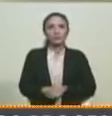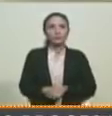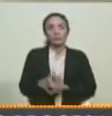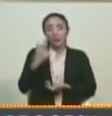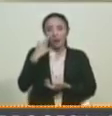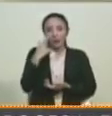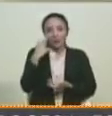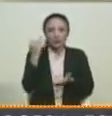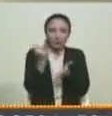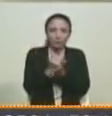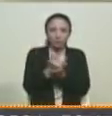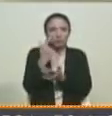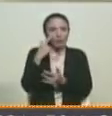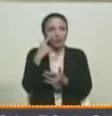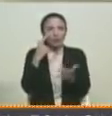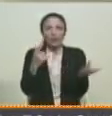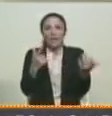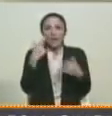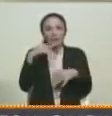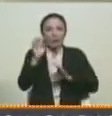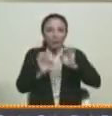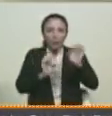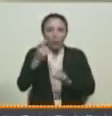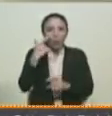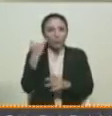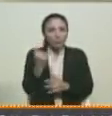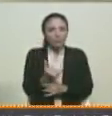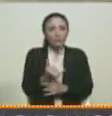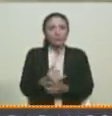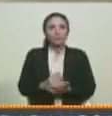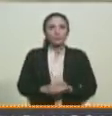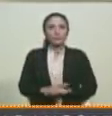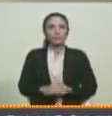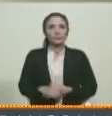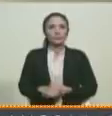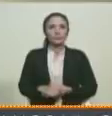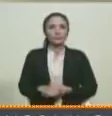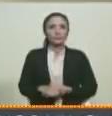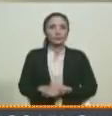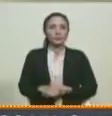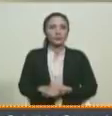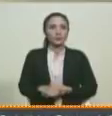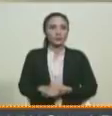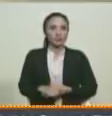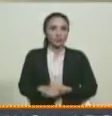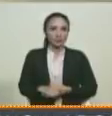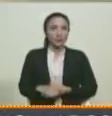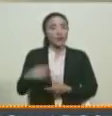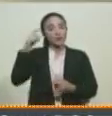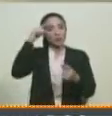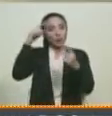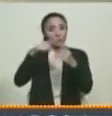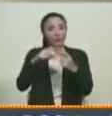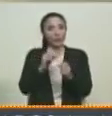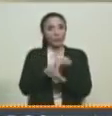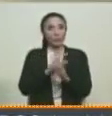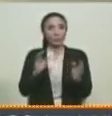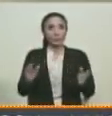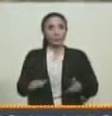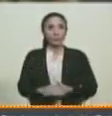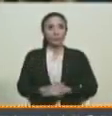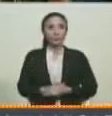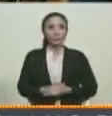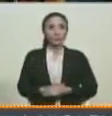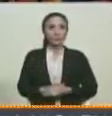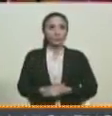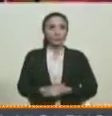concreta, que resuelve, que satisface. Es el gran reto. Es el gran reto.